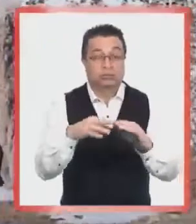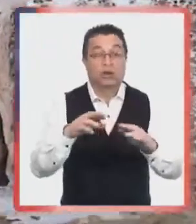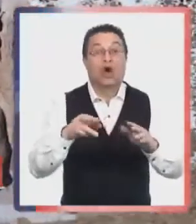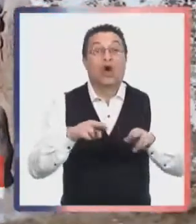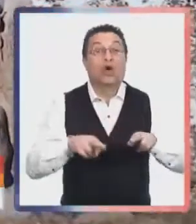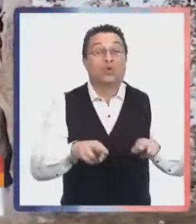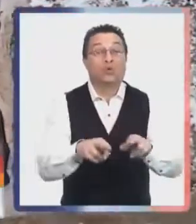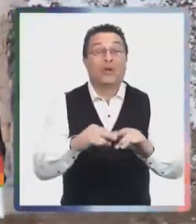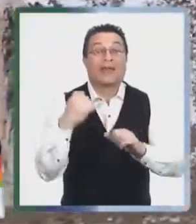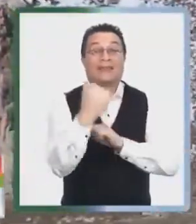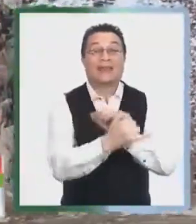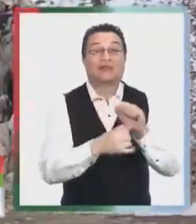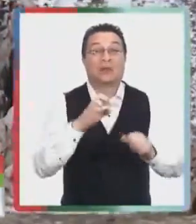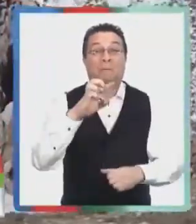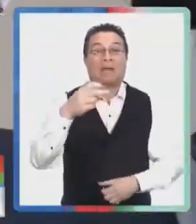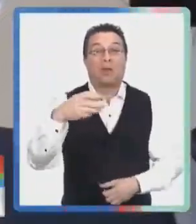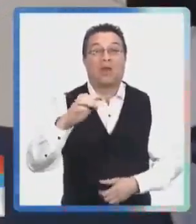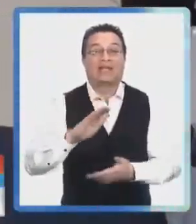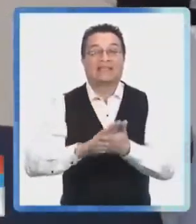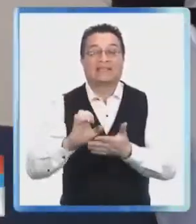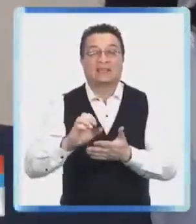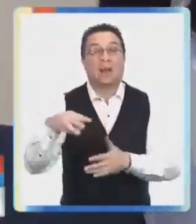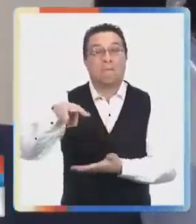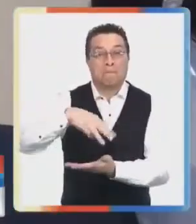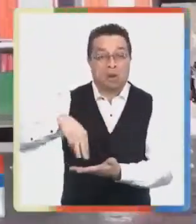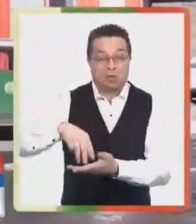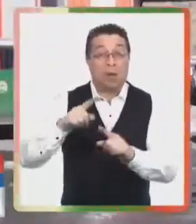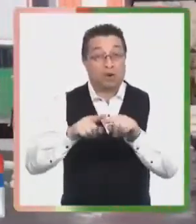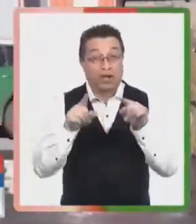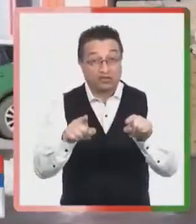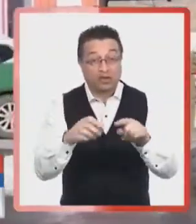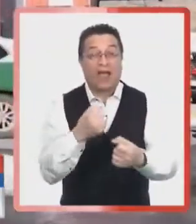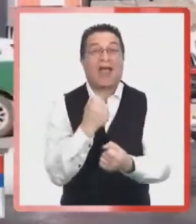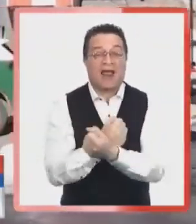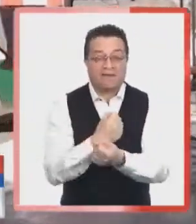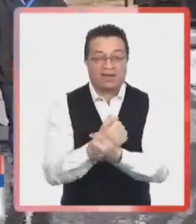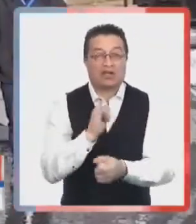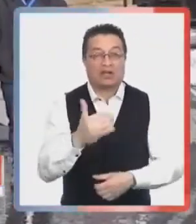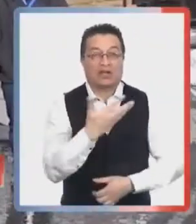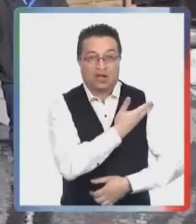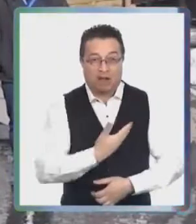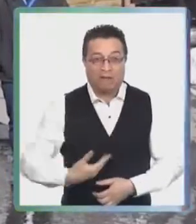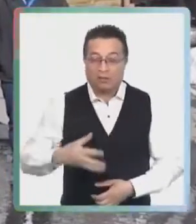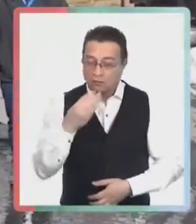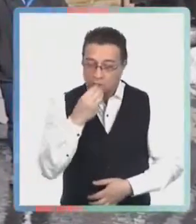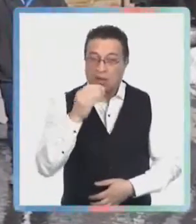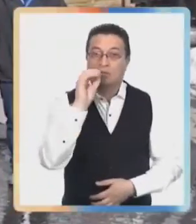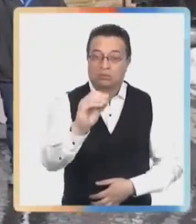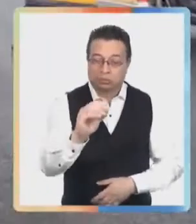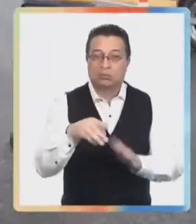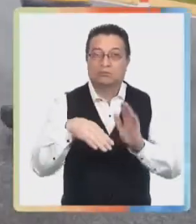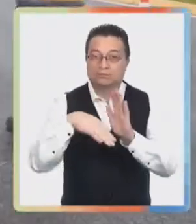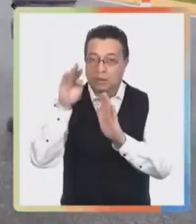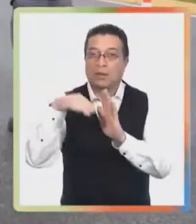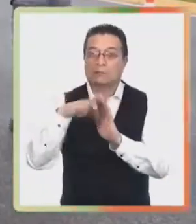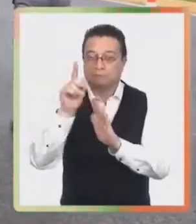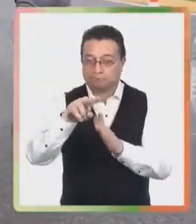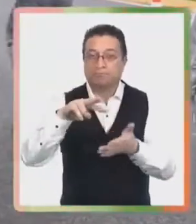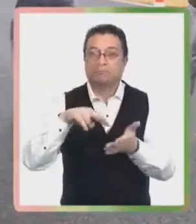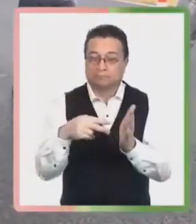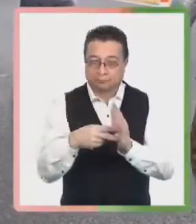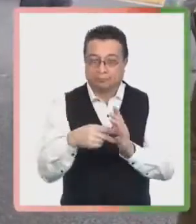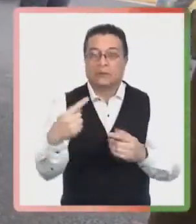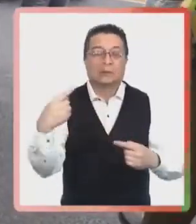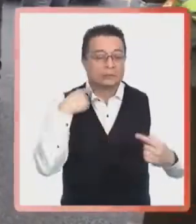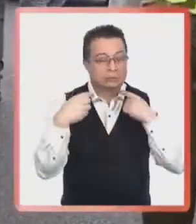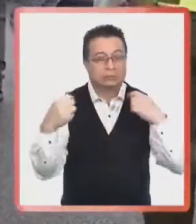prevé alto flujo vehicular es la ruta internacional Pehuenche en el Maule, y por ello Carabineros y el Gobierno